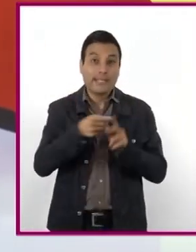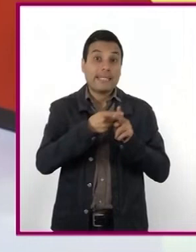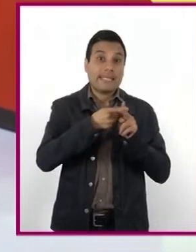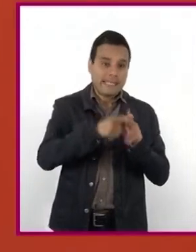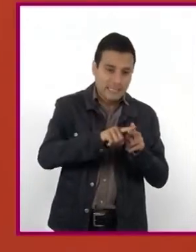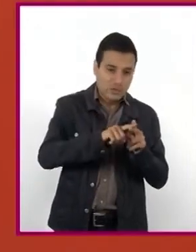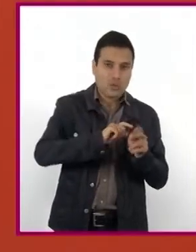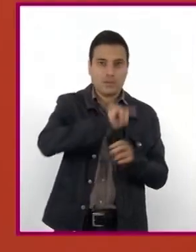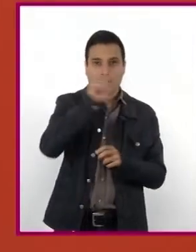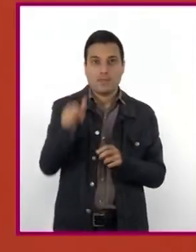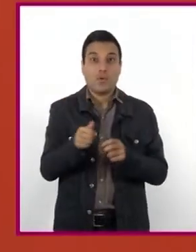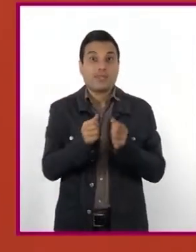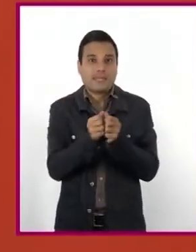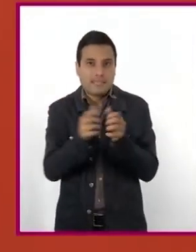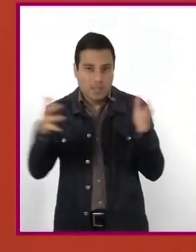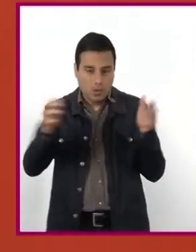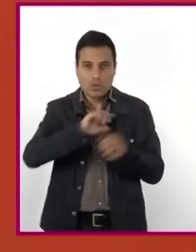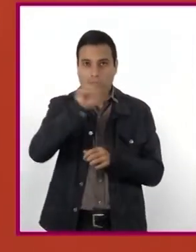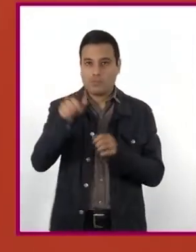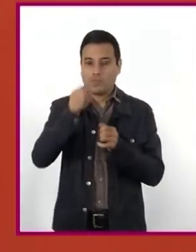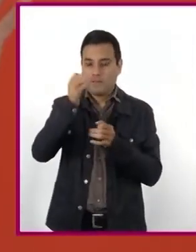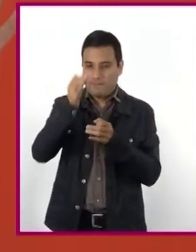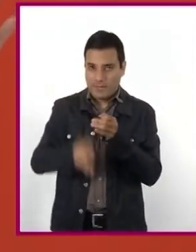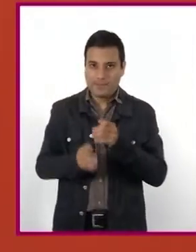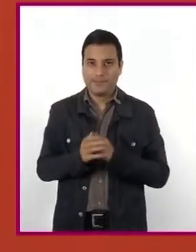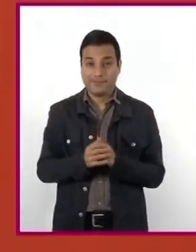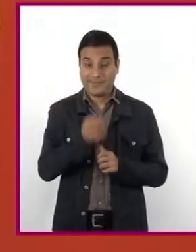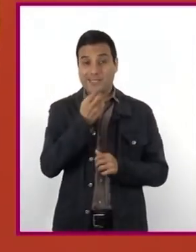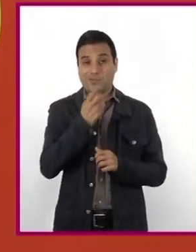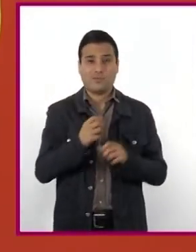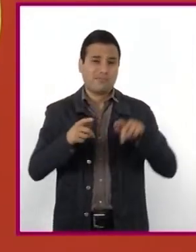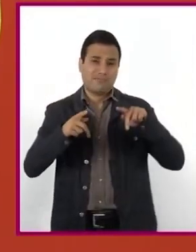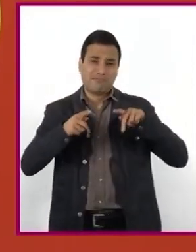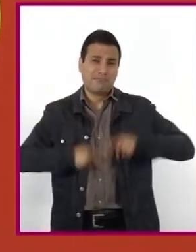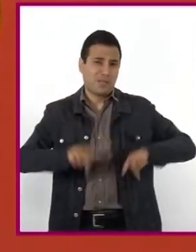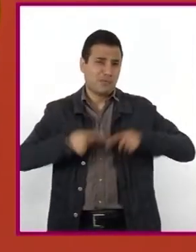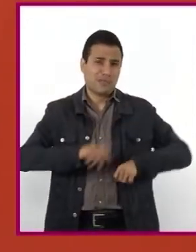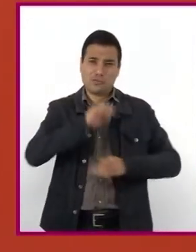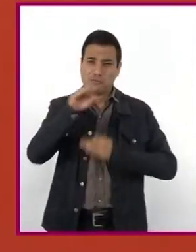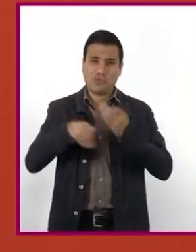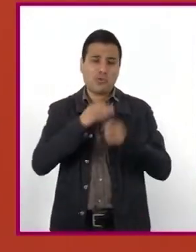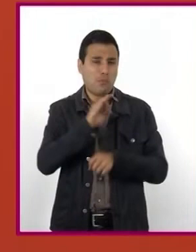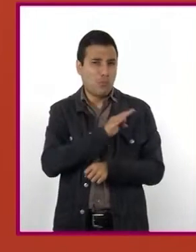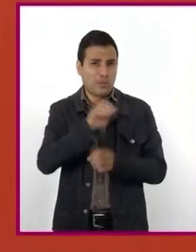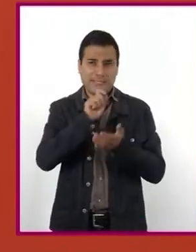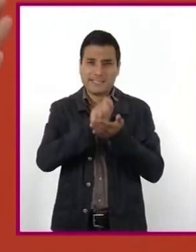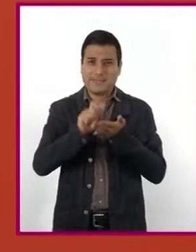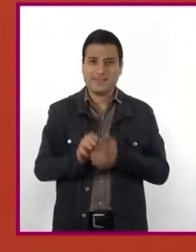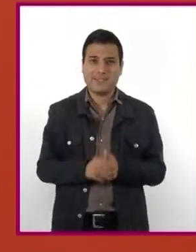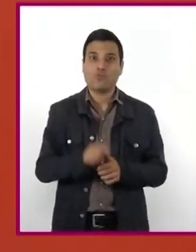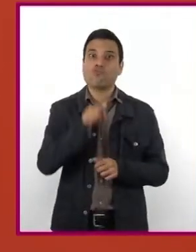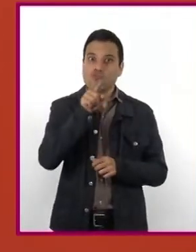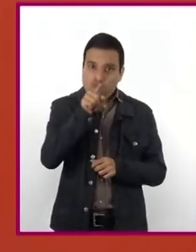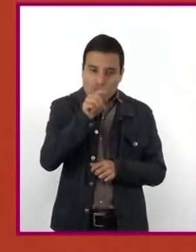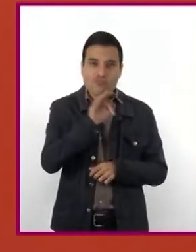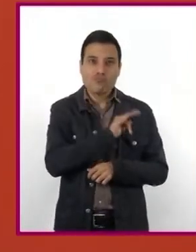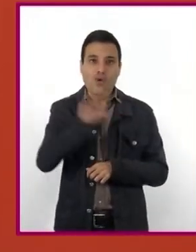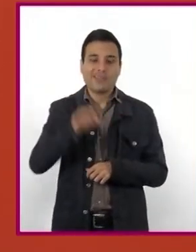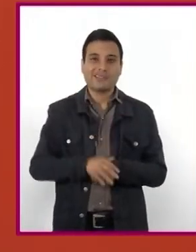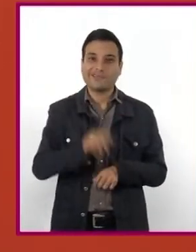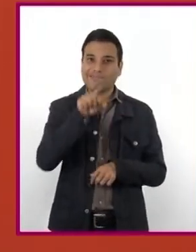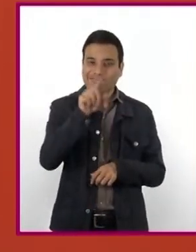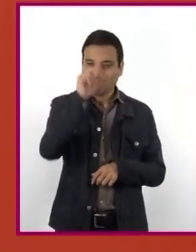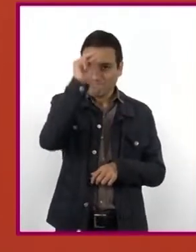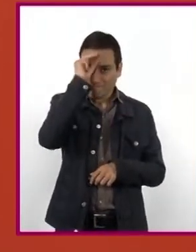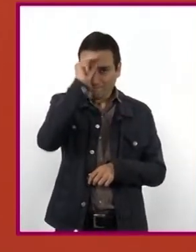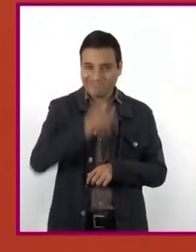final. Tienes toda la razón. Todos podemos escribir. Ustedes tienen la capacidad y las herramientas